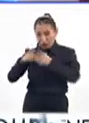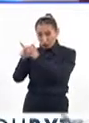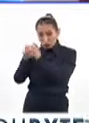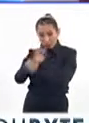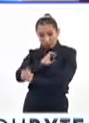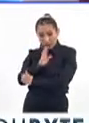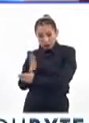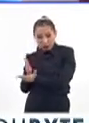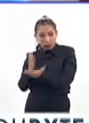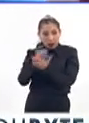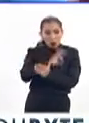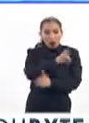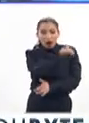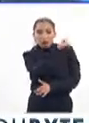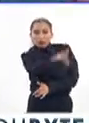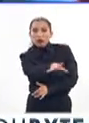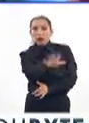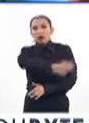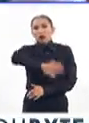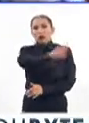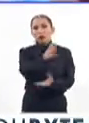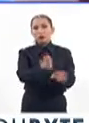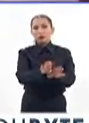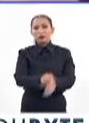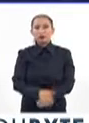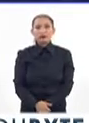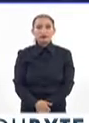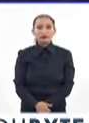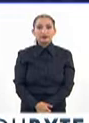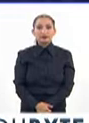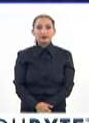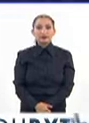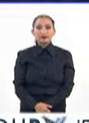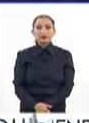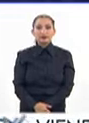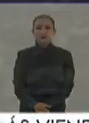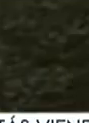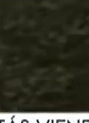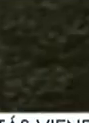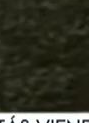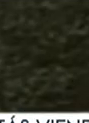personas van a poder con medio continente.